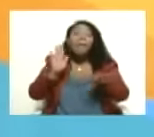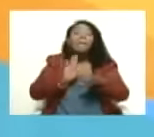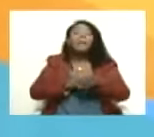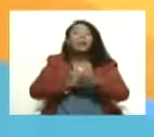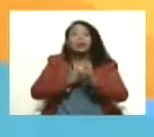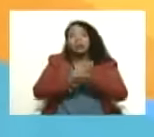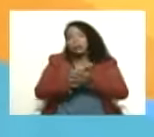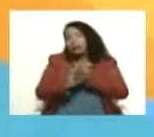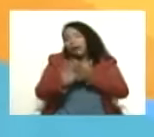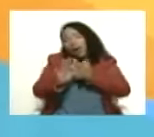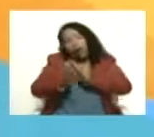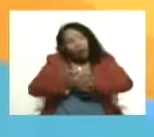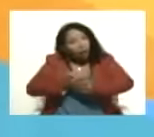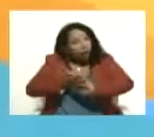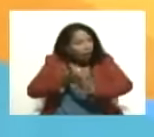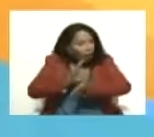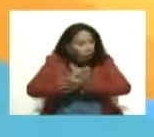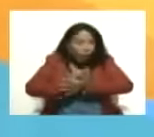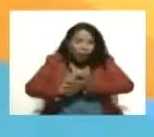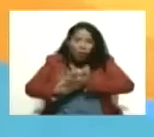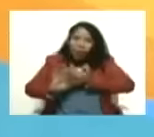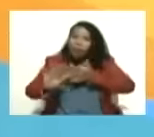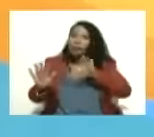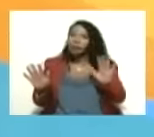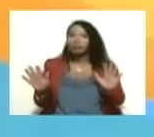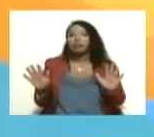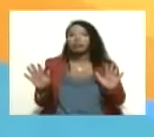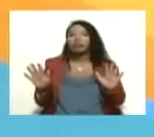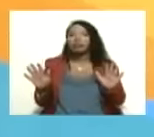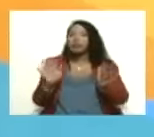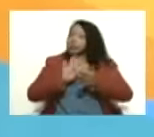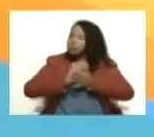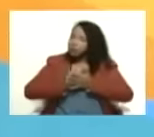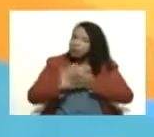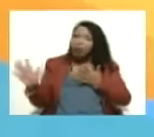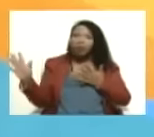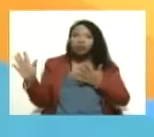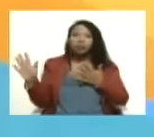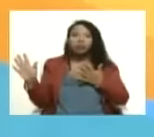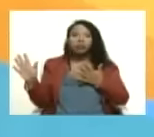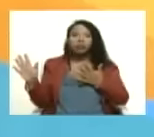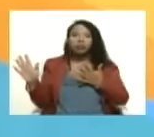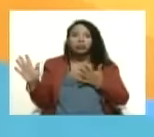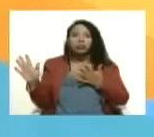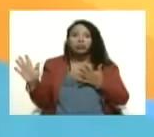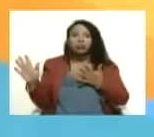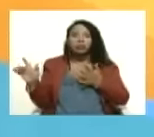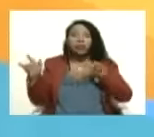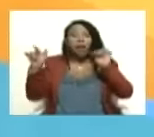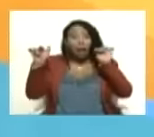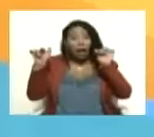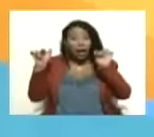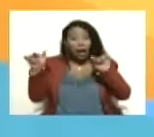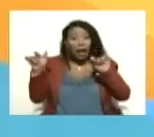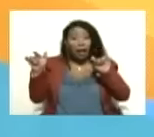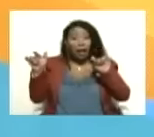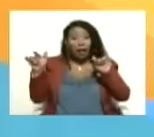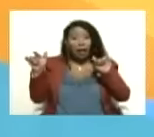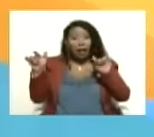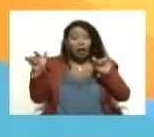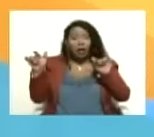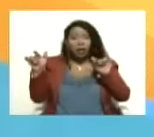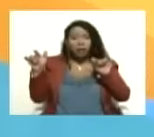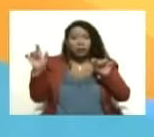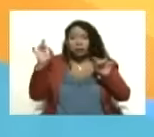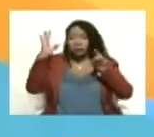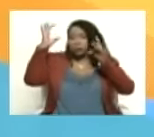bueno ya está bueno ya ya ha sido exagerado el